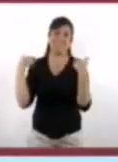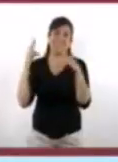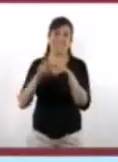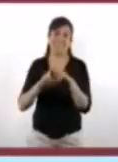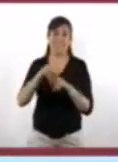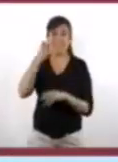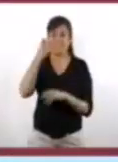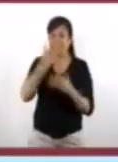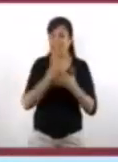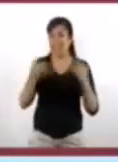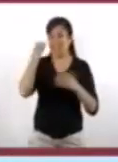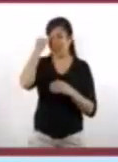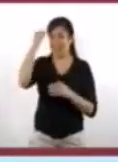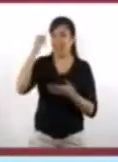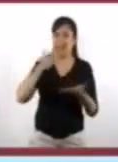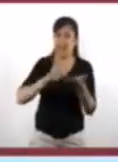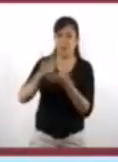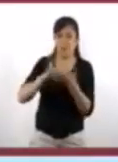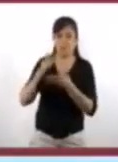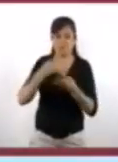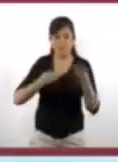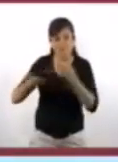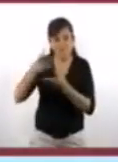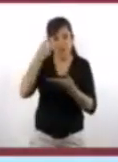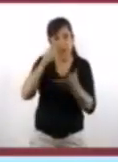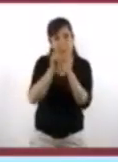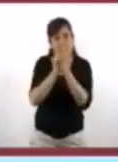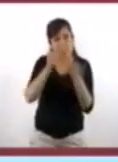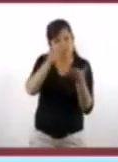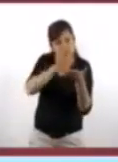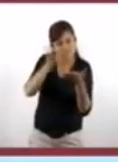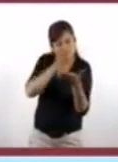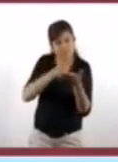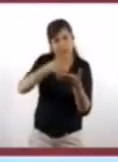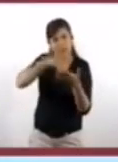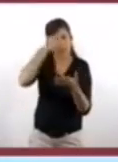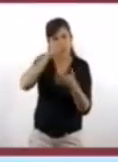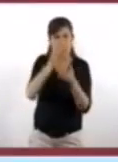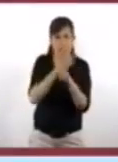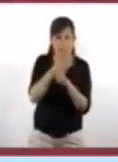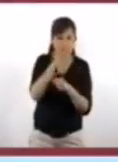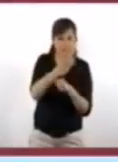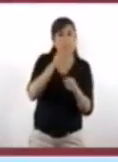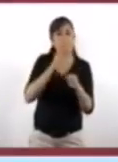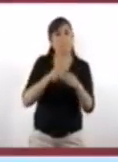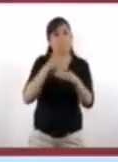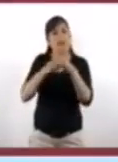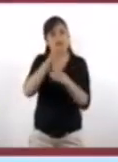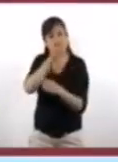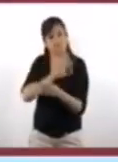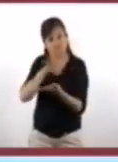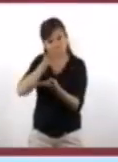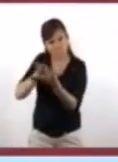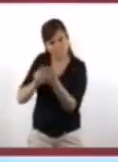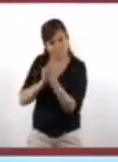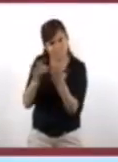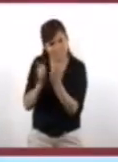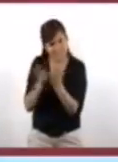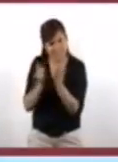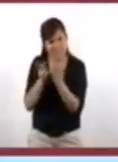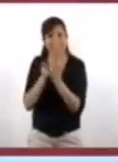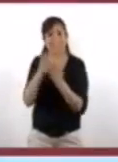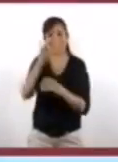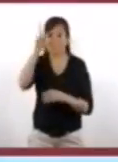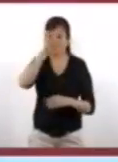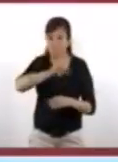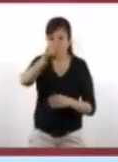Siempre es una gran idea apoyarse en algún texto para complementar lo que han aprendido respecto a nuestro tema en cuestión, por lo